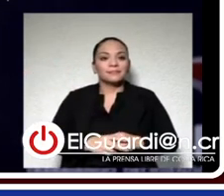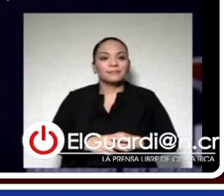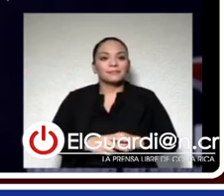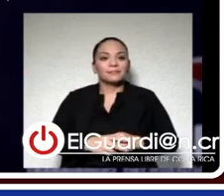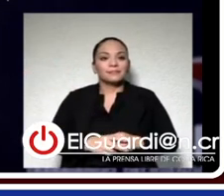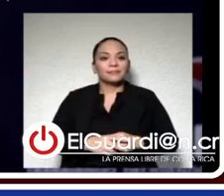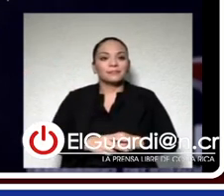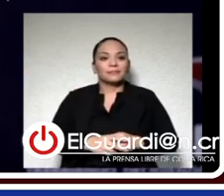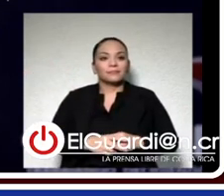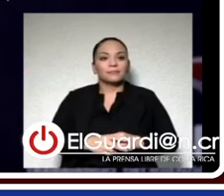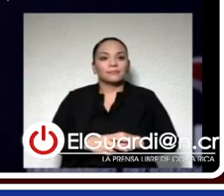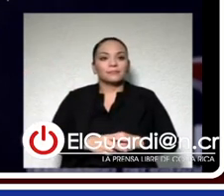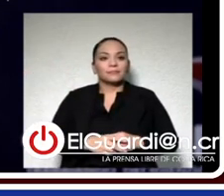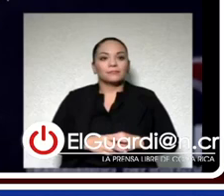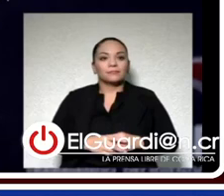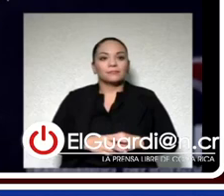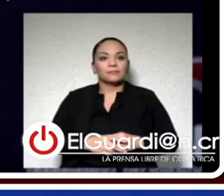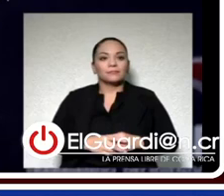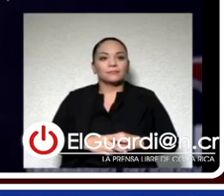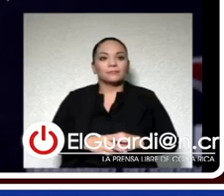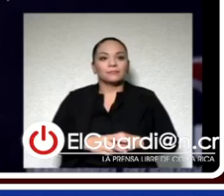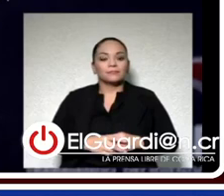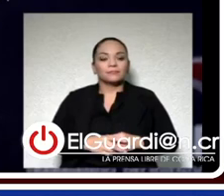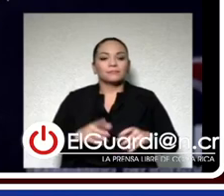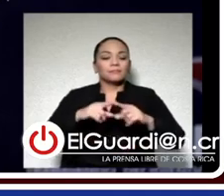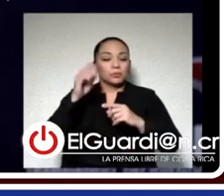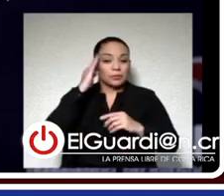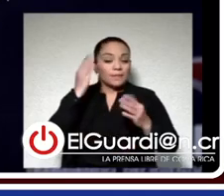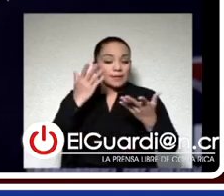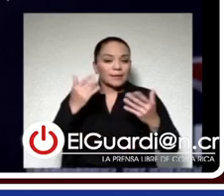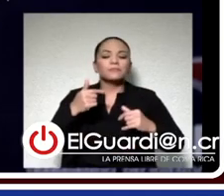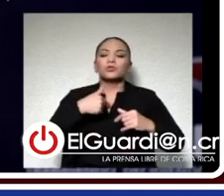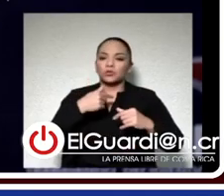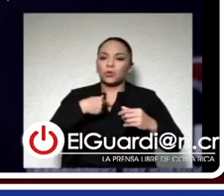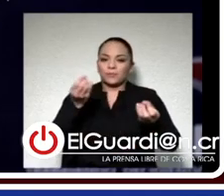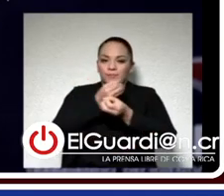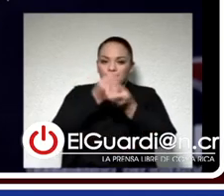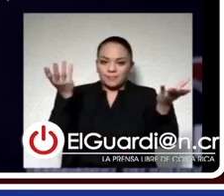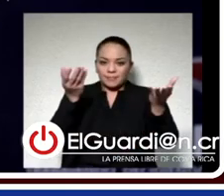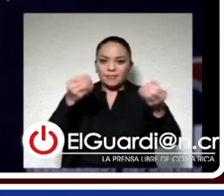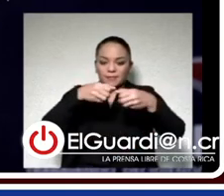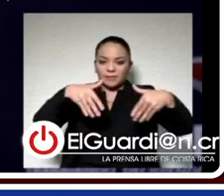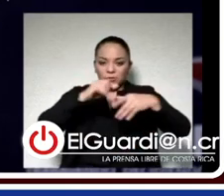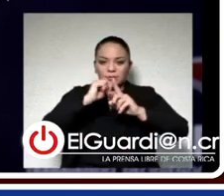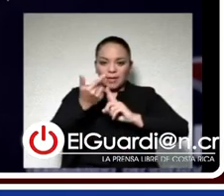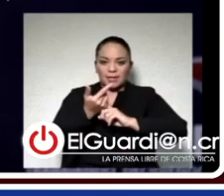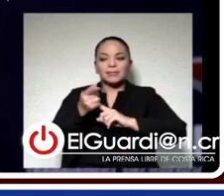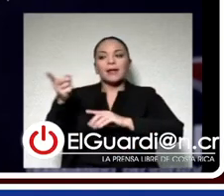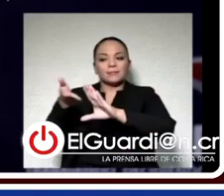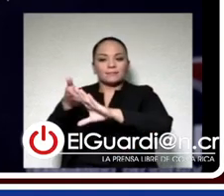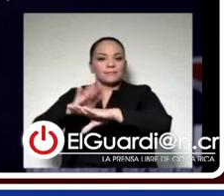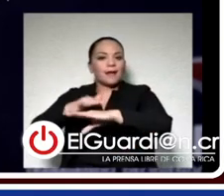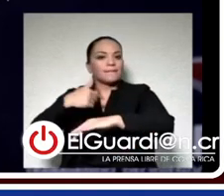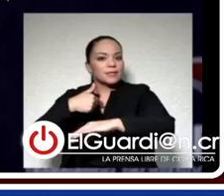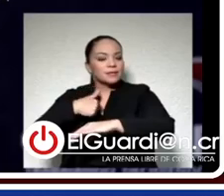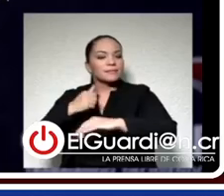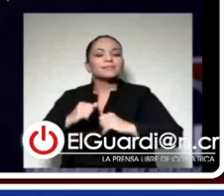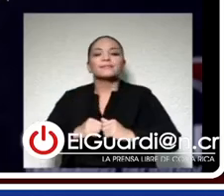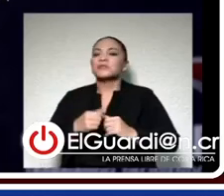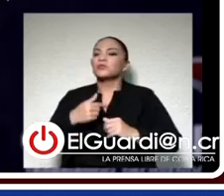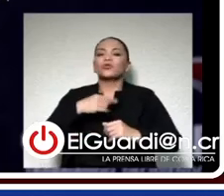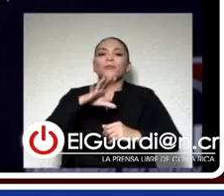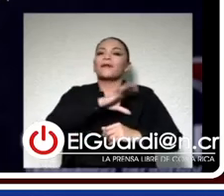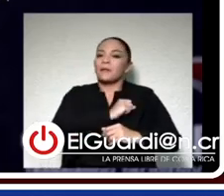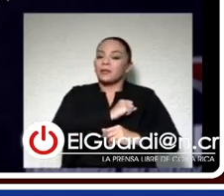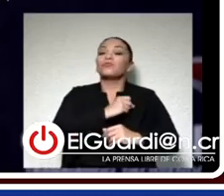Pero ¿saben qué? Yo lo publiqué en redes, la extorsión que me hacía este muchacho y no me arrepiento,